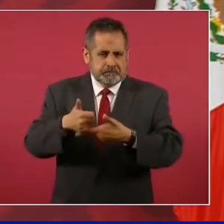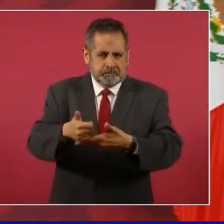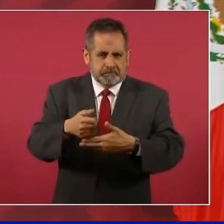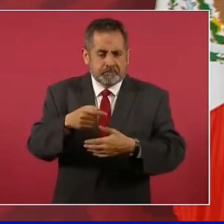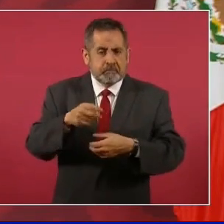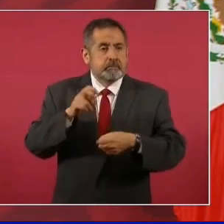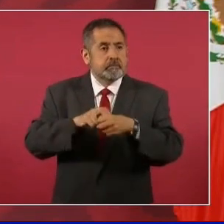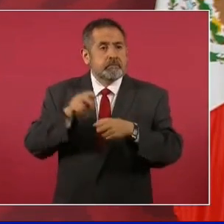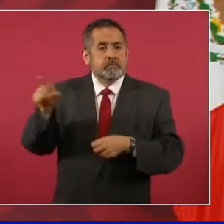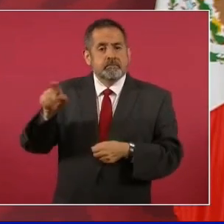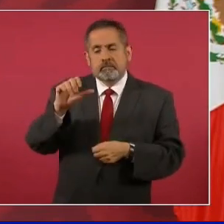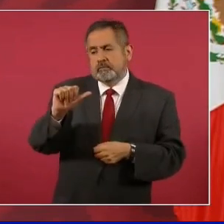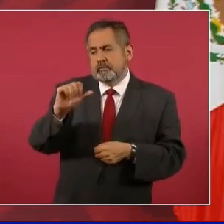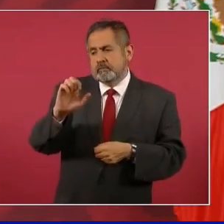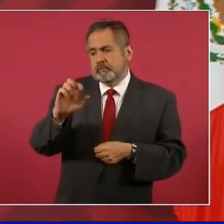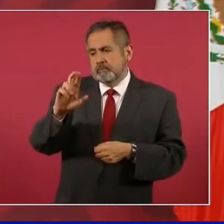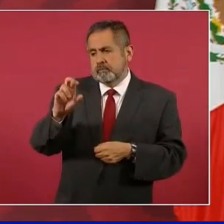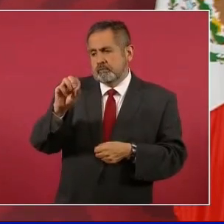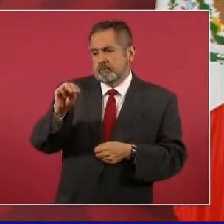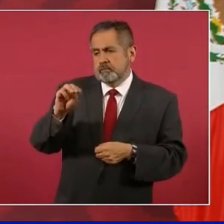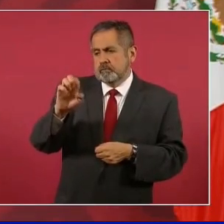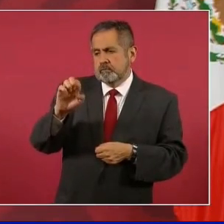De Aeroméxico.